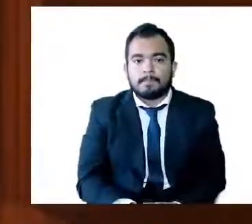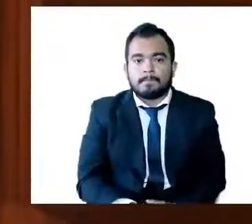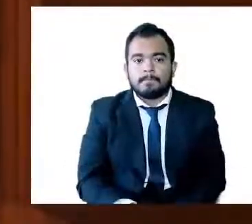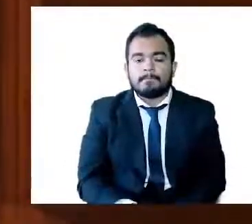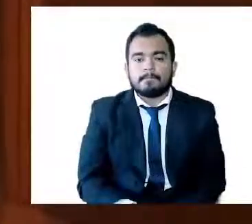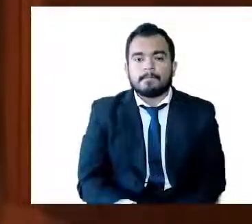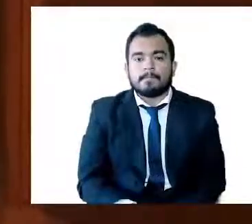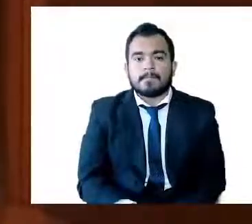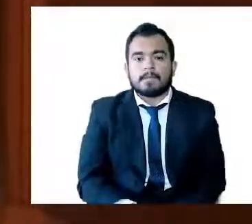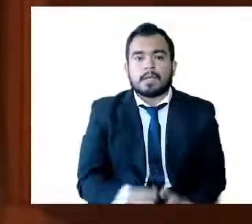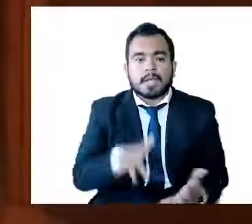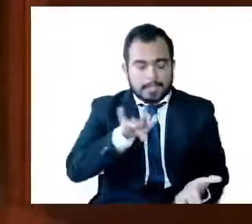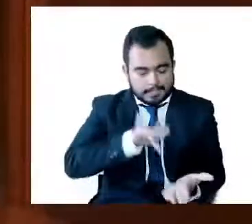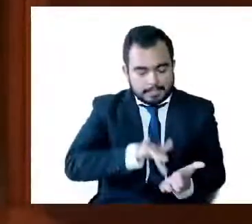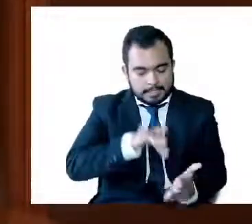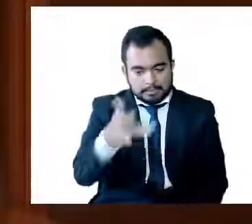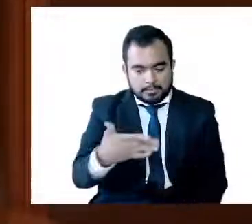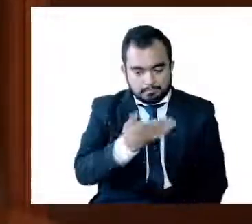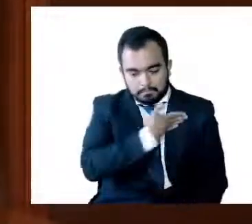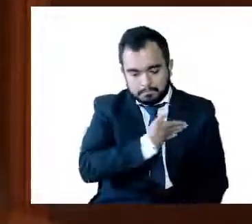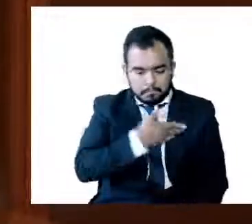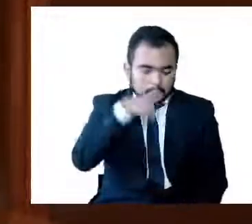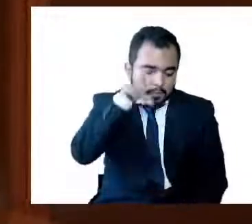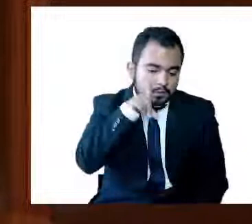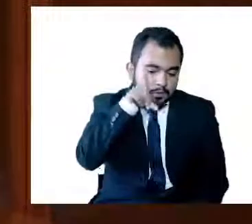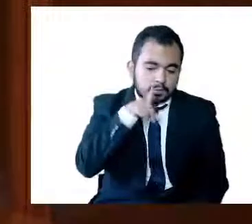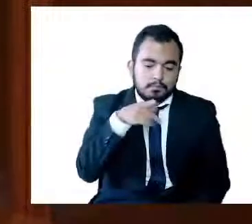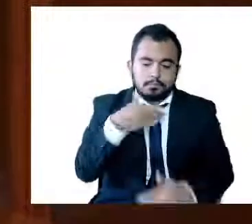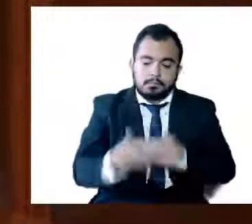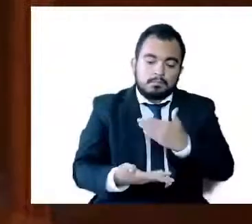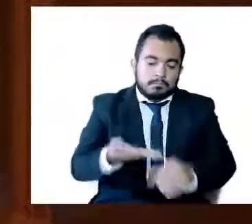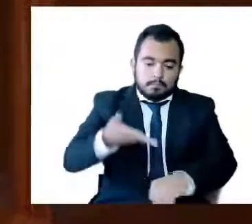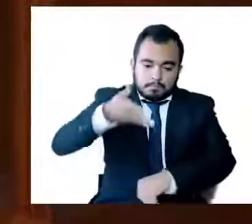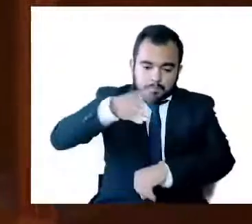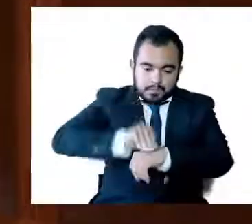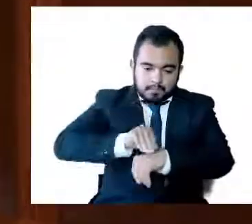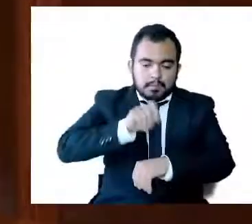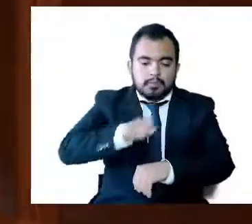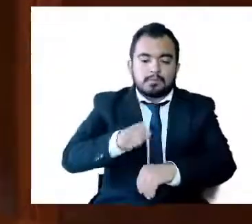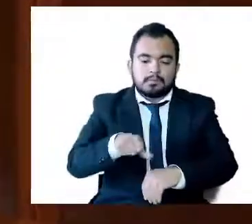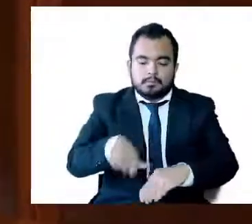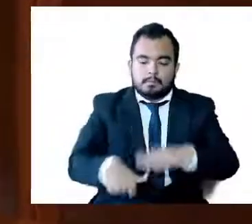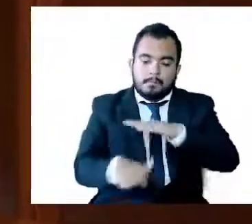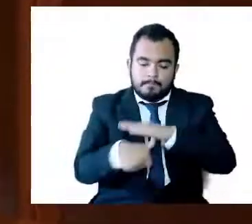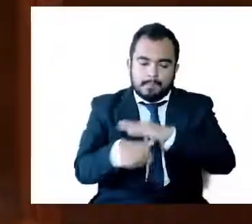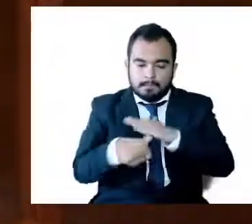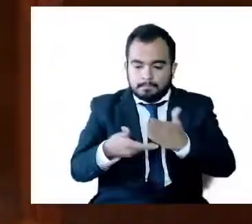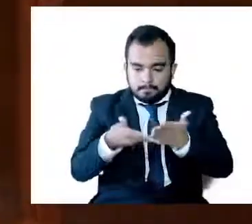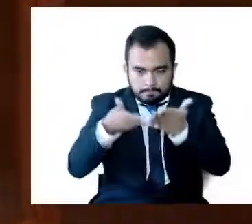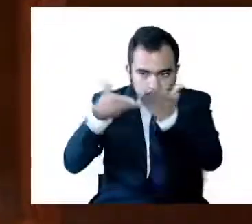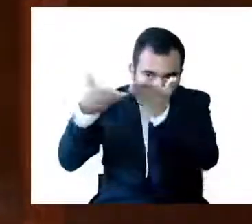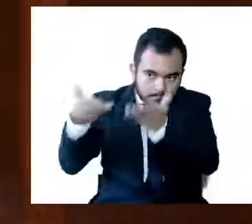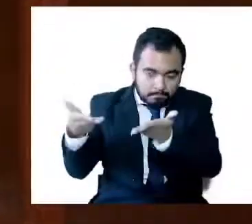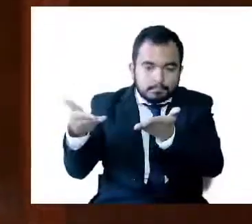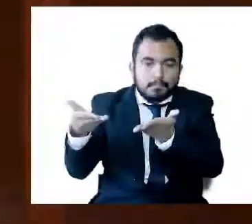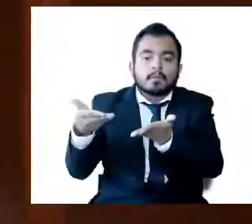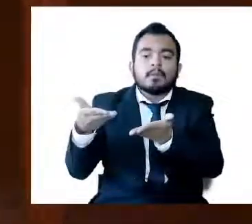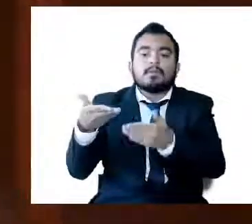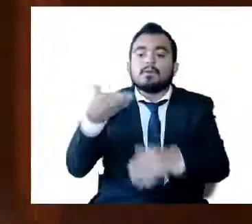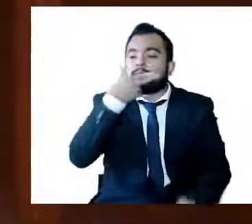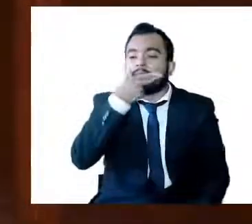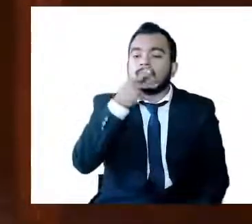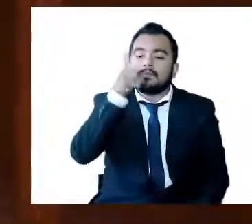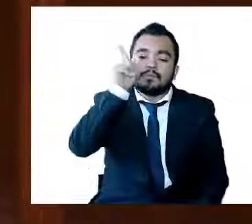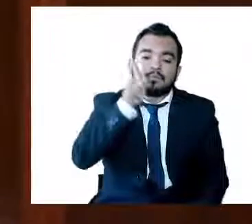Gracias, Presidenta. Con el permiso de la mesa, compañeras, compañeros,